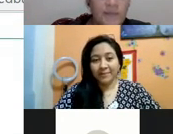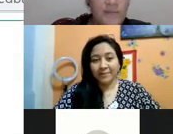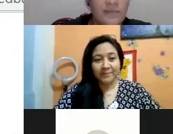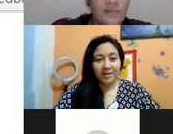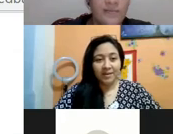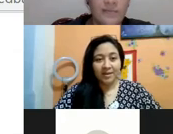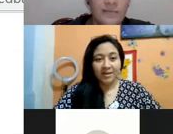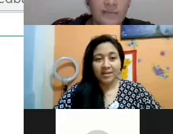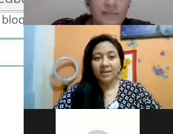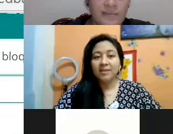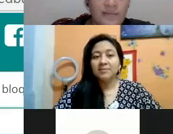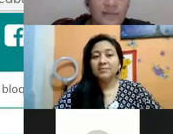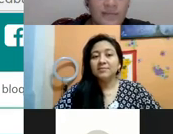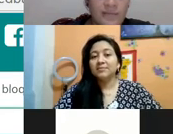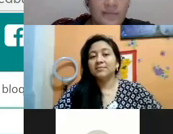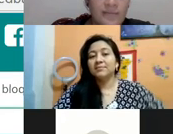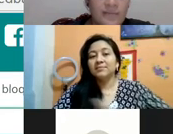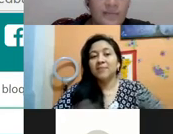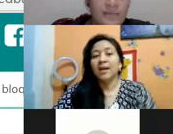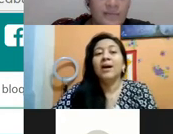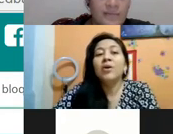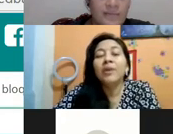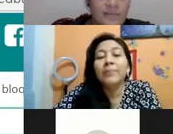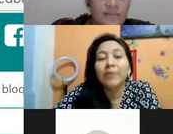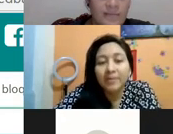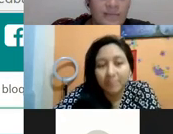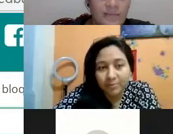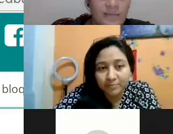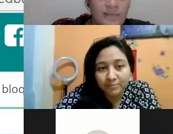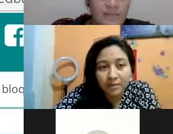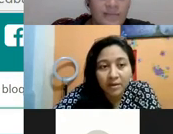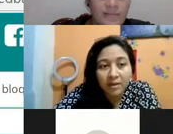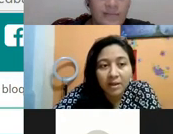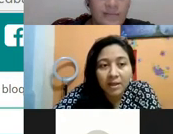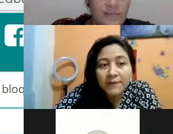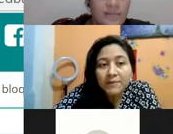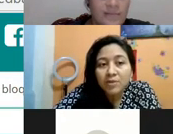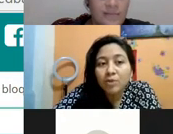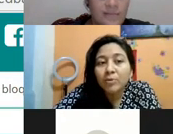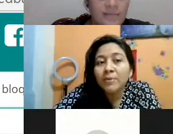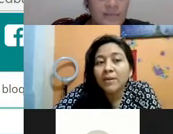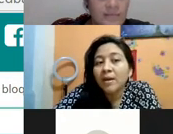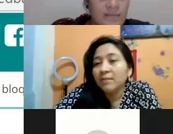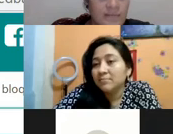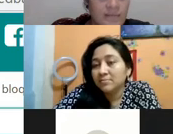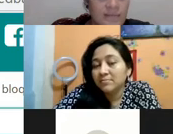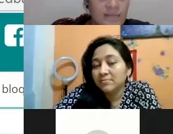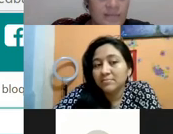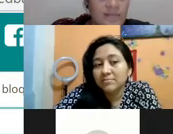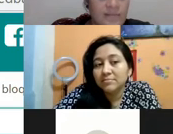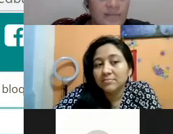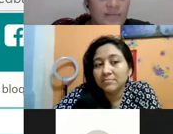ventana, perdón. Y ya, ahora, por ejemplo, si yo me olvidé